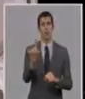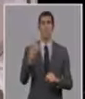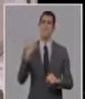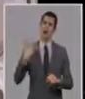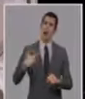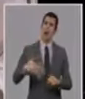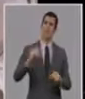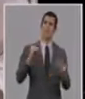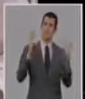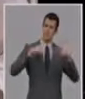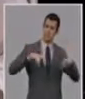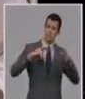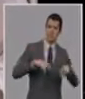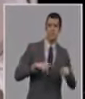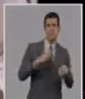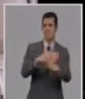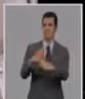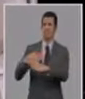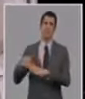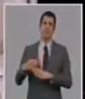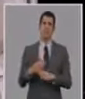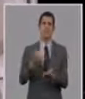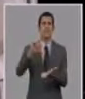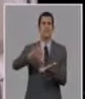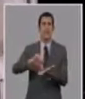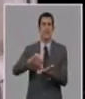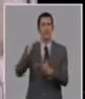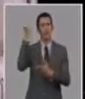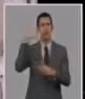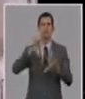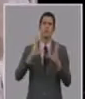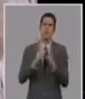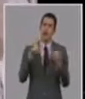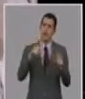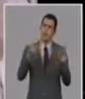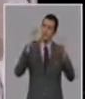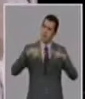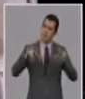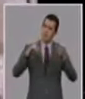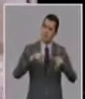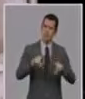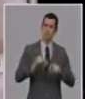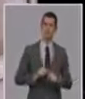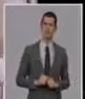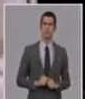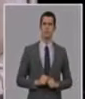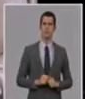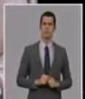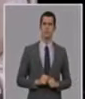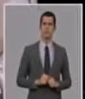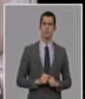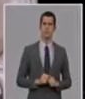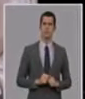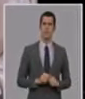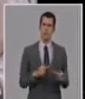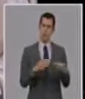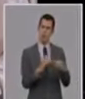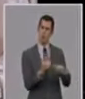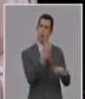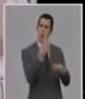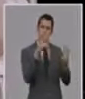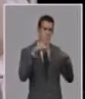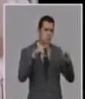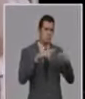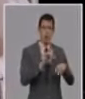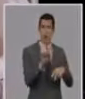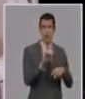diferentes instituciones, por diferentes especialistas y diferentes grupos de trabajo.